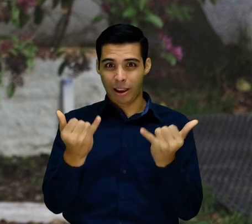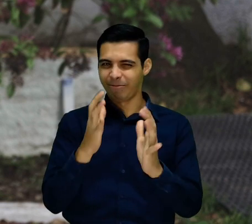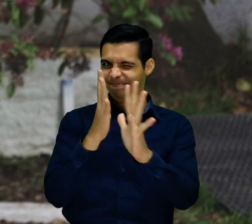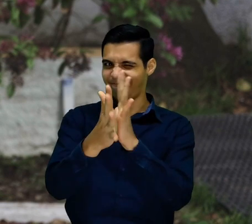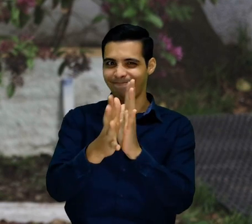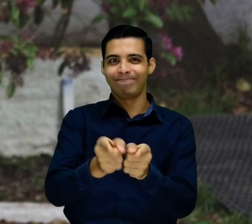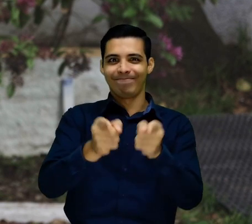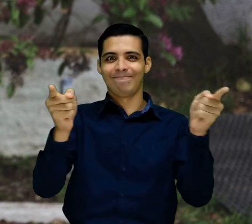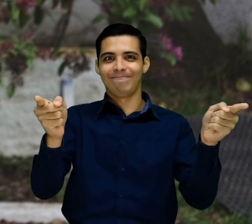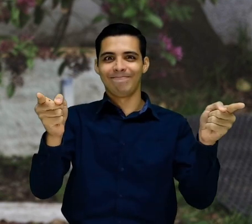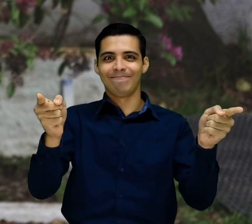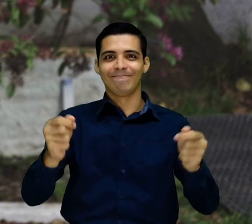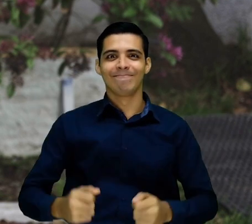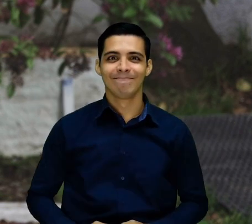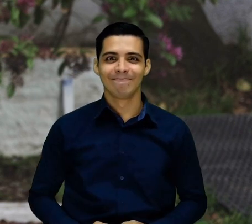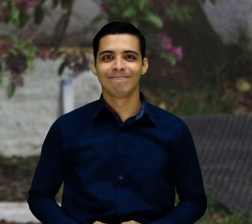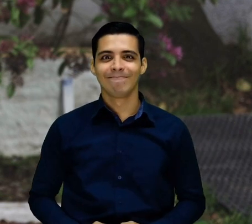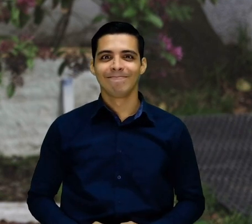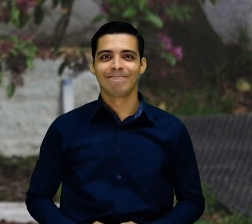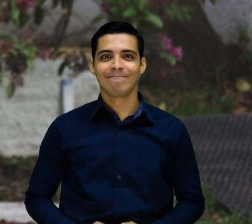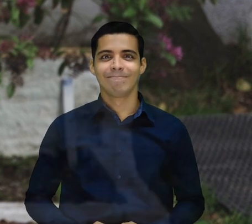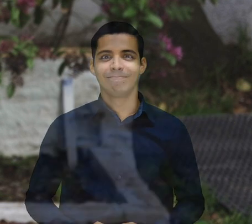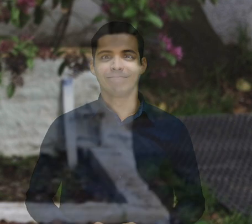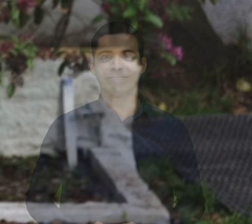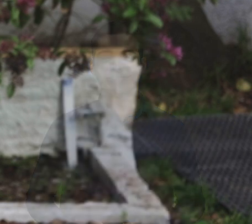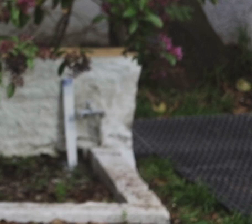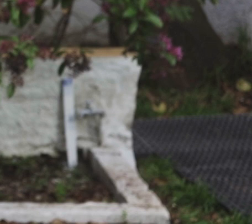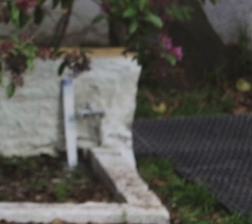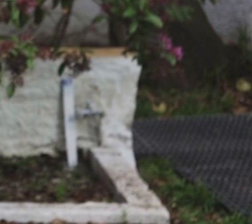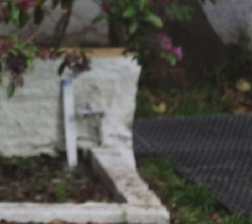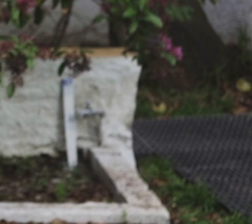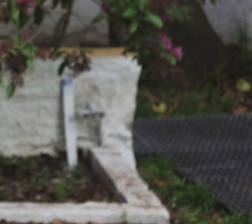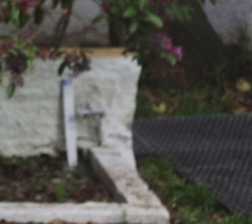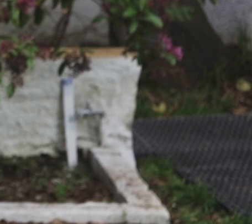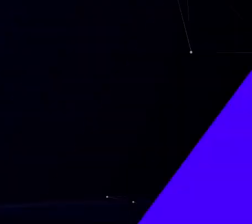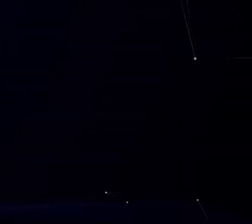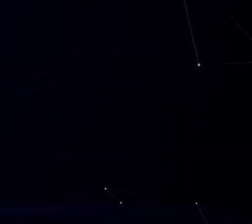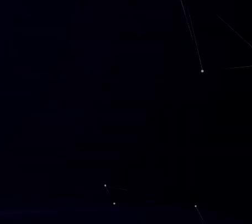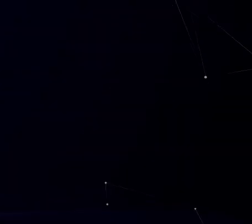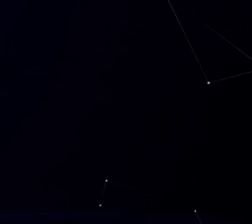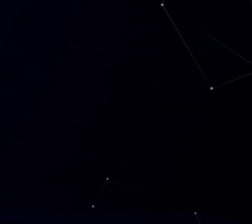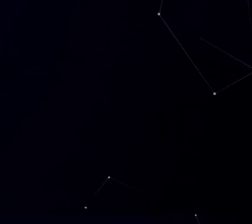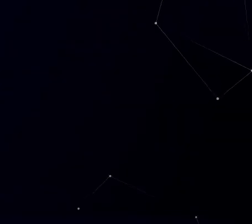tributaria. Quédate hasta el final de este video porque te explicaremos todo lo que necesitas saber de la deuda externa.